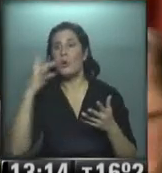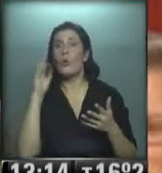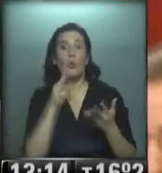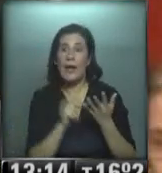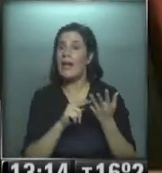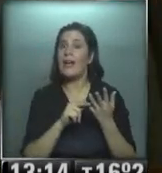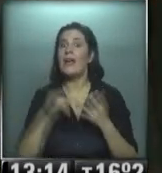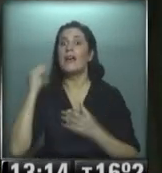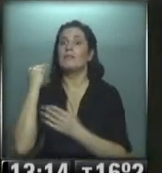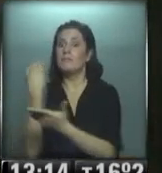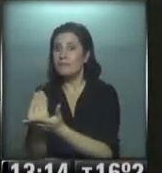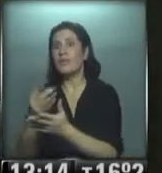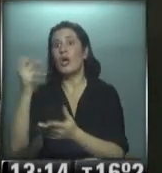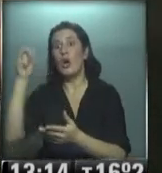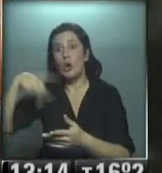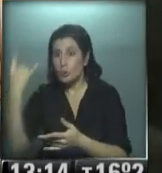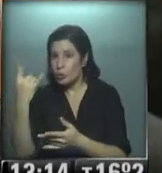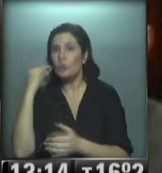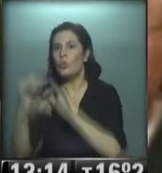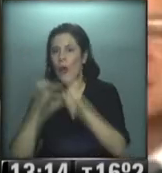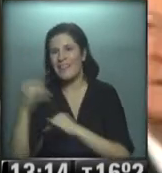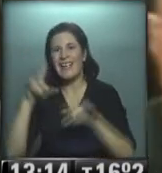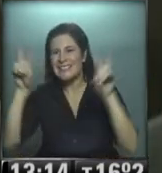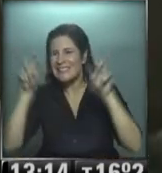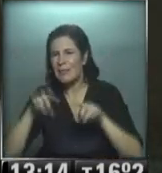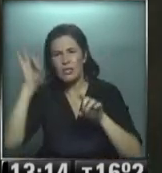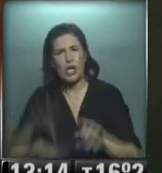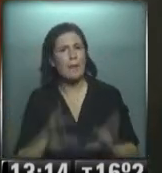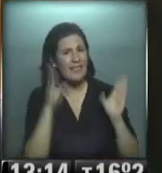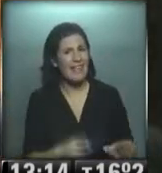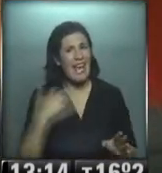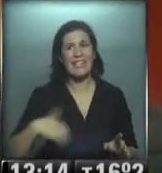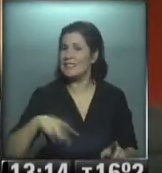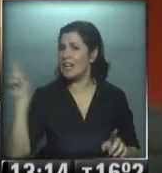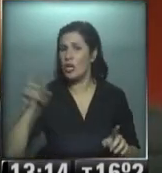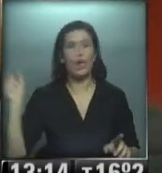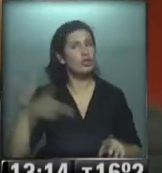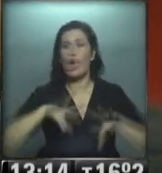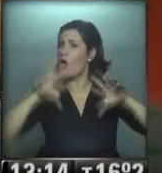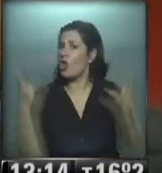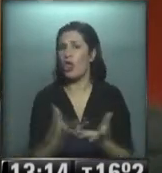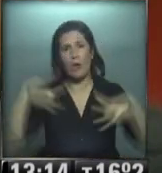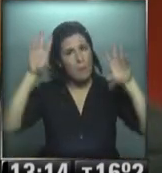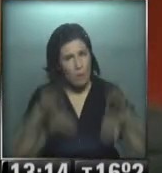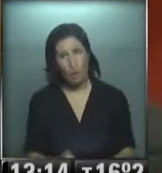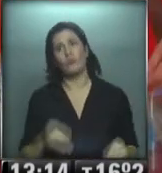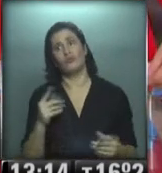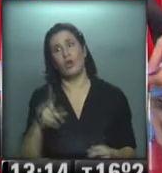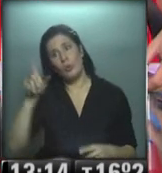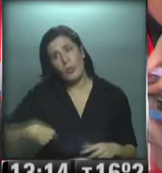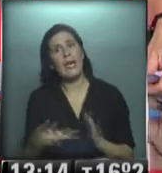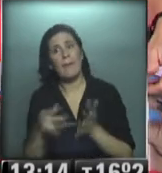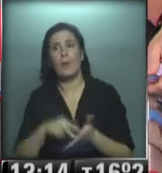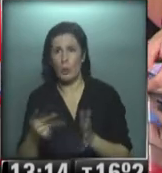no es sólo de la región sino que involucra a toda la humanidad de esta prevista para las tres de la tarde hora de nuestro país la